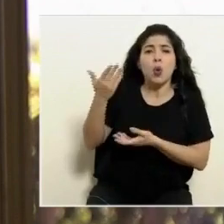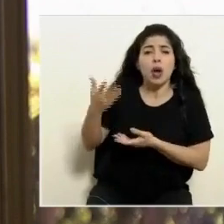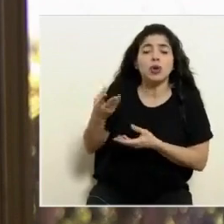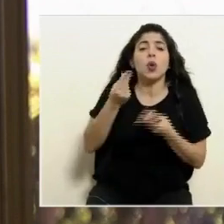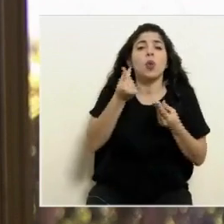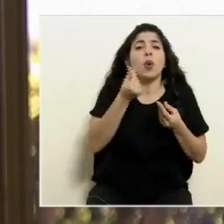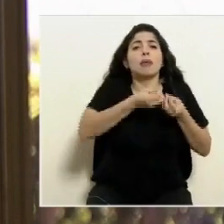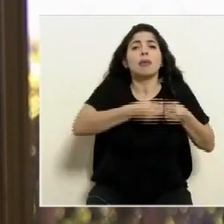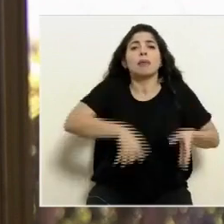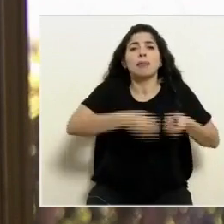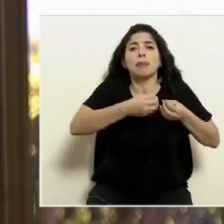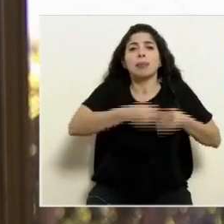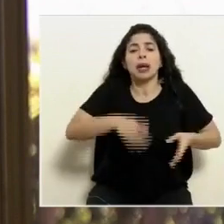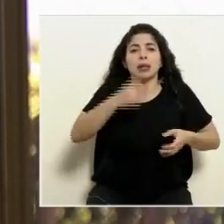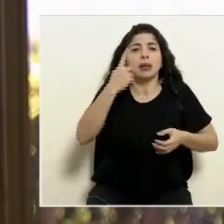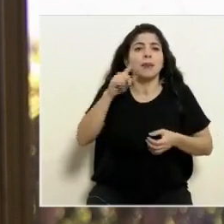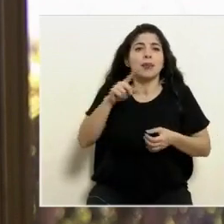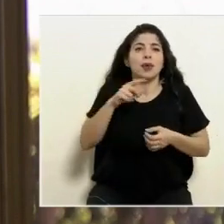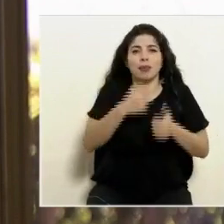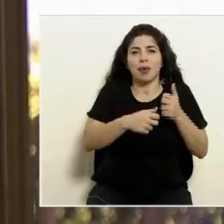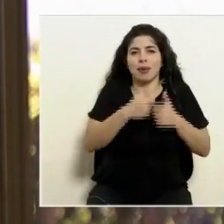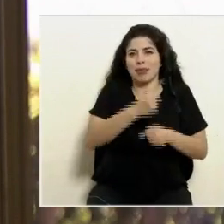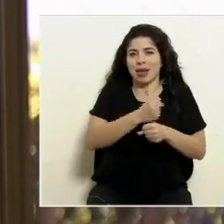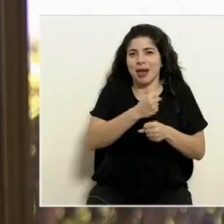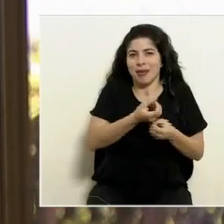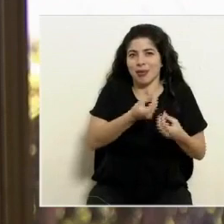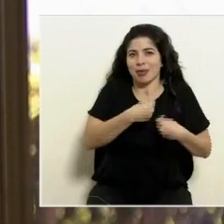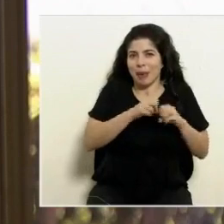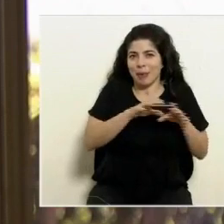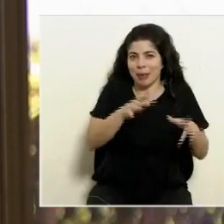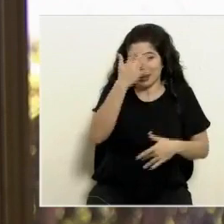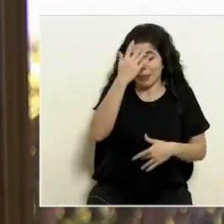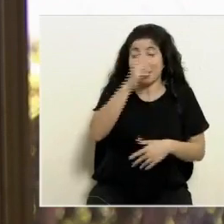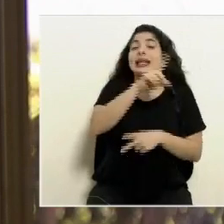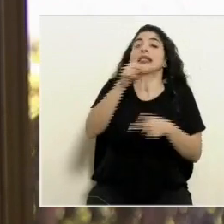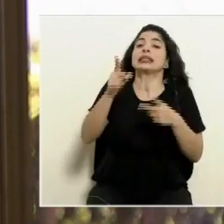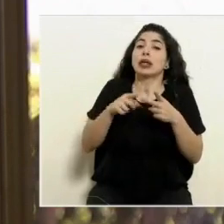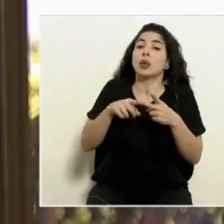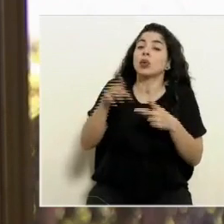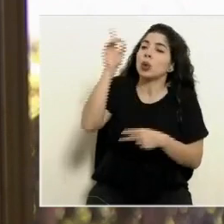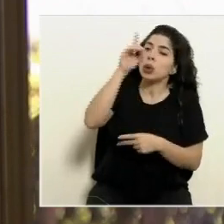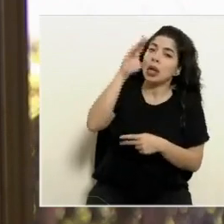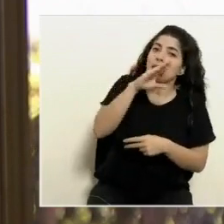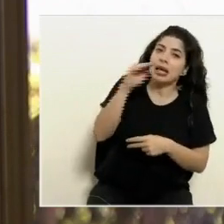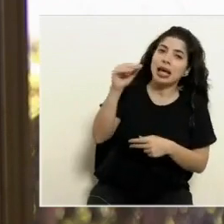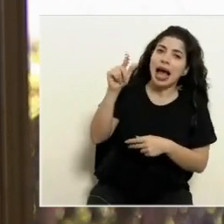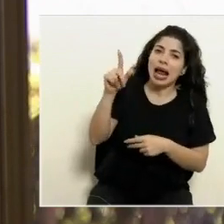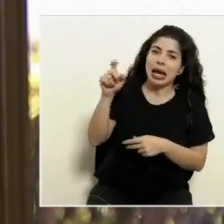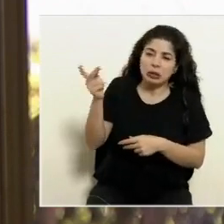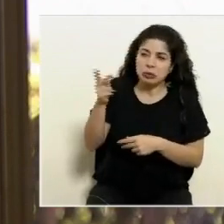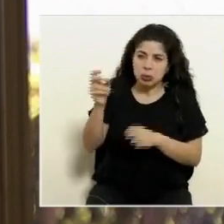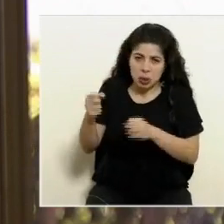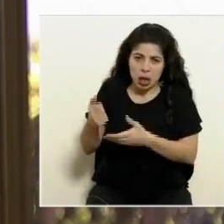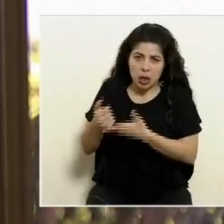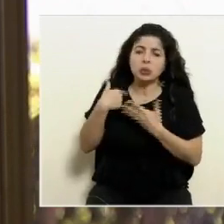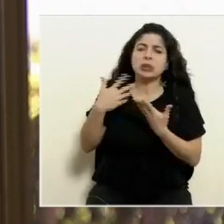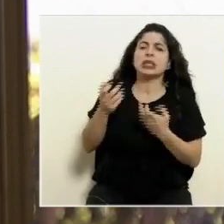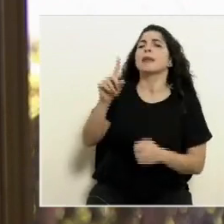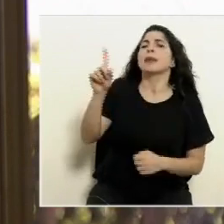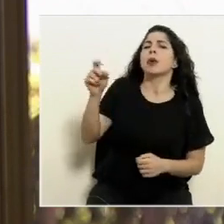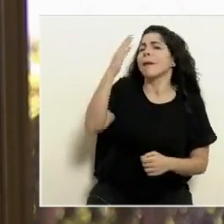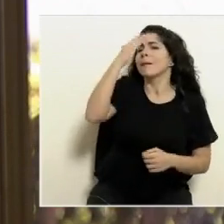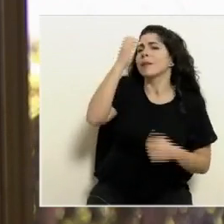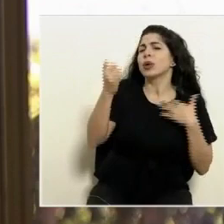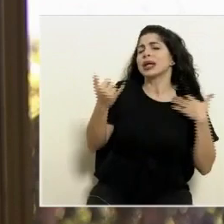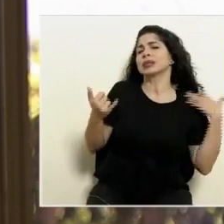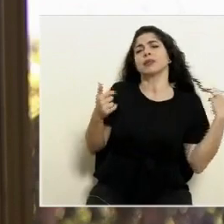perdido a partir de la destrucción de empleo que trajo la pandemia. Y luego, en segundo lugar, tanto don Daniel como don Alex, si nos pueden ayudar por ahí, queríamos consultar por